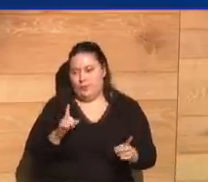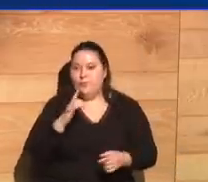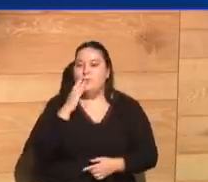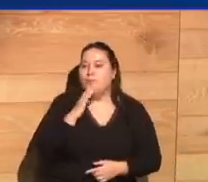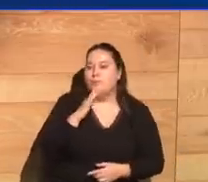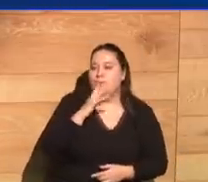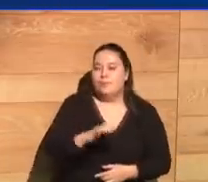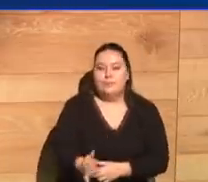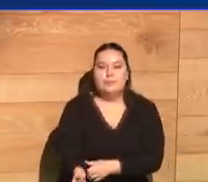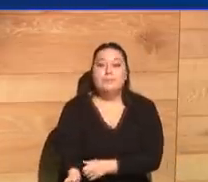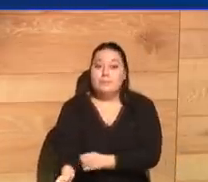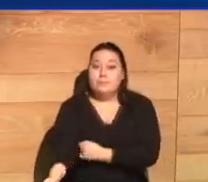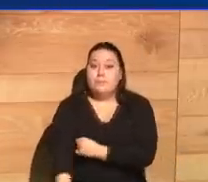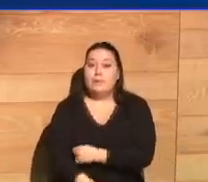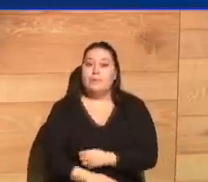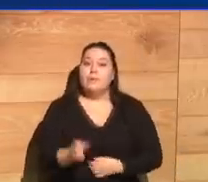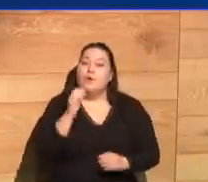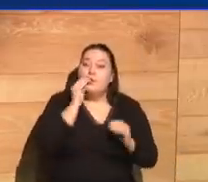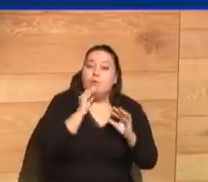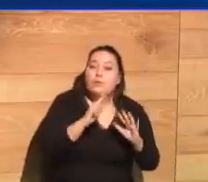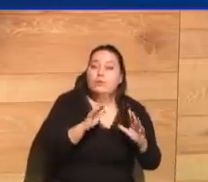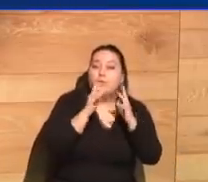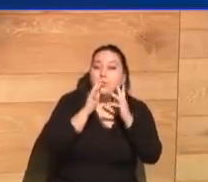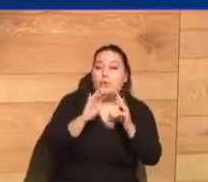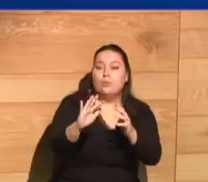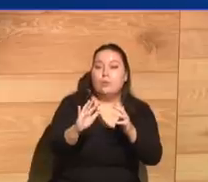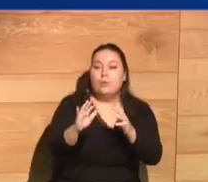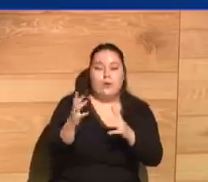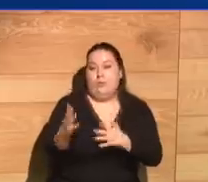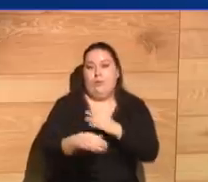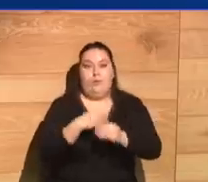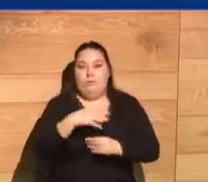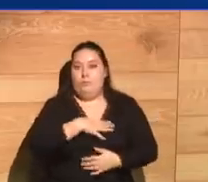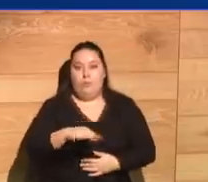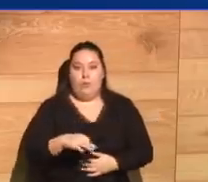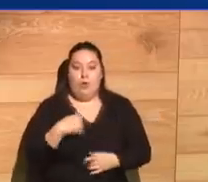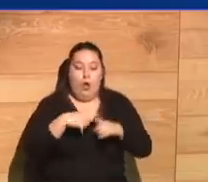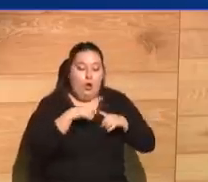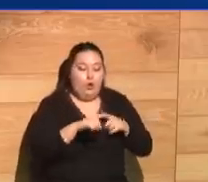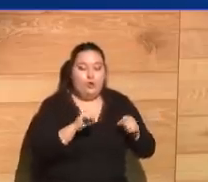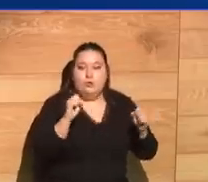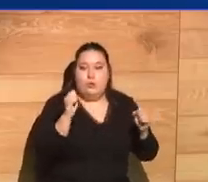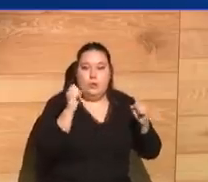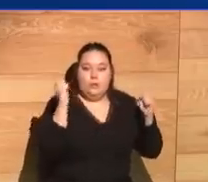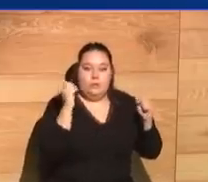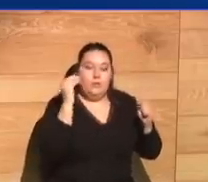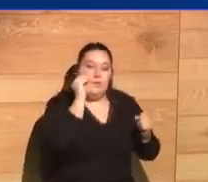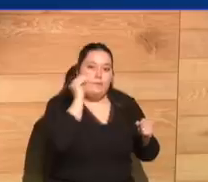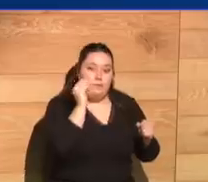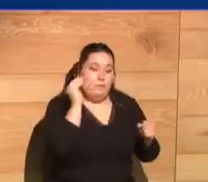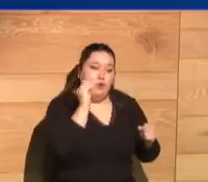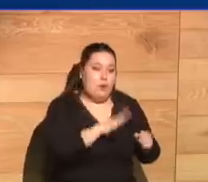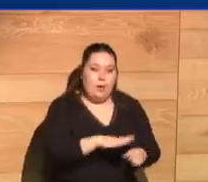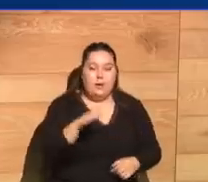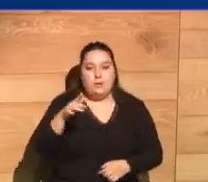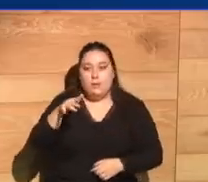soplido. O sea, que él es capaz, soplando es capaz de hacer lo que quiera. Congelar. Cosas. Acababa con el cambio climático, se marchaba al Ártico, empezaba